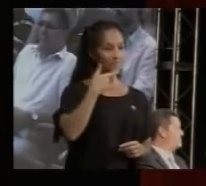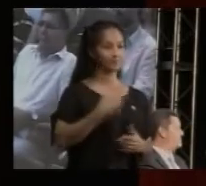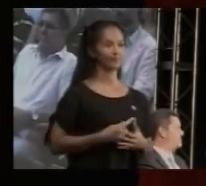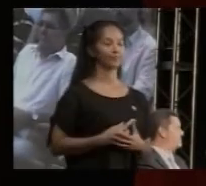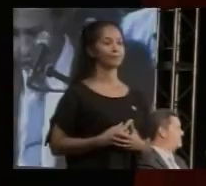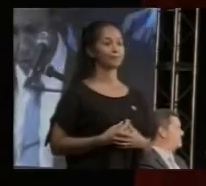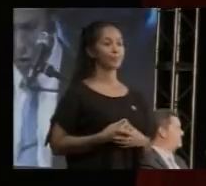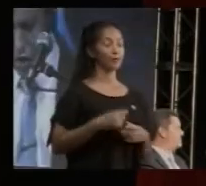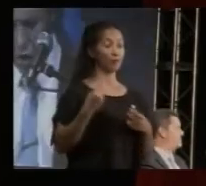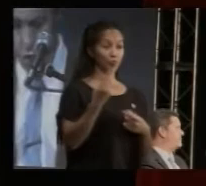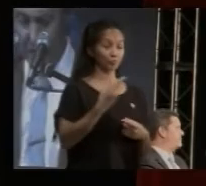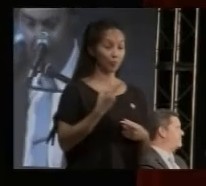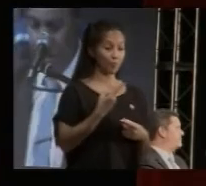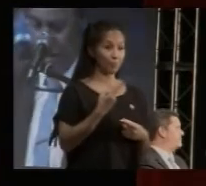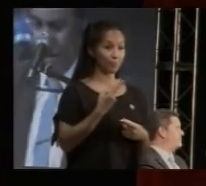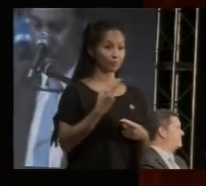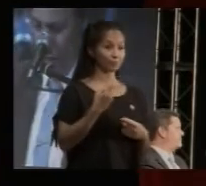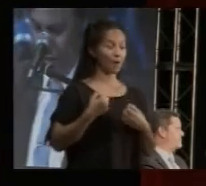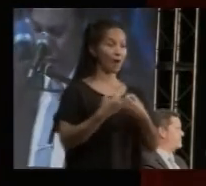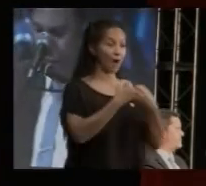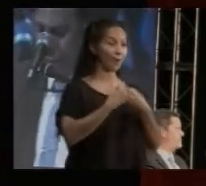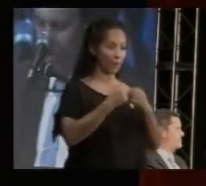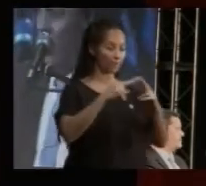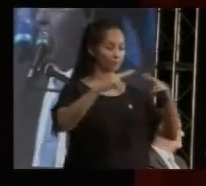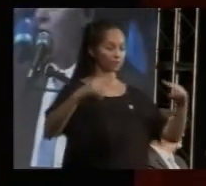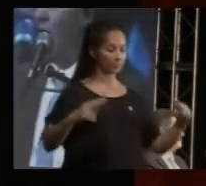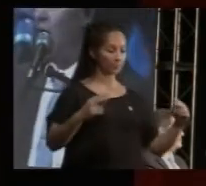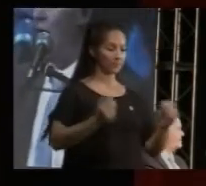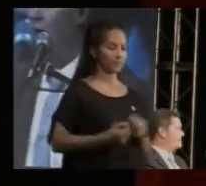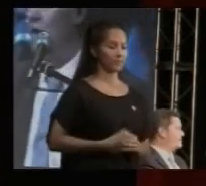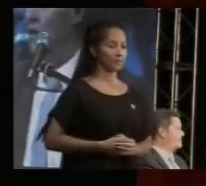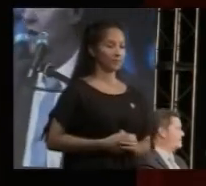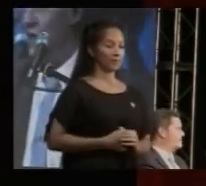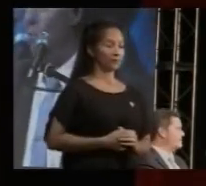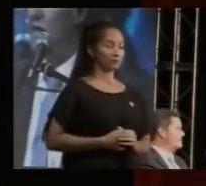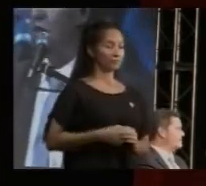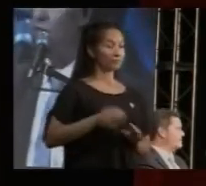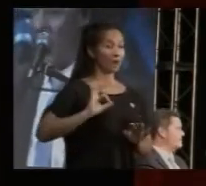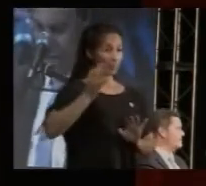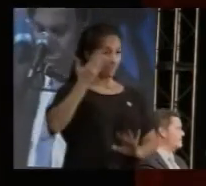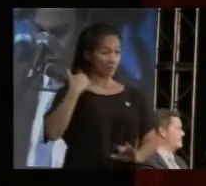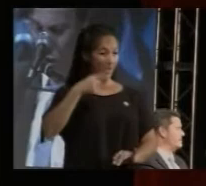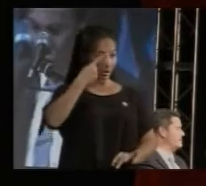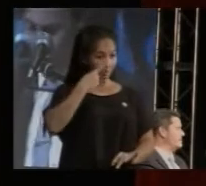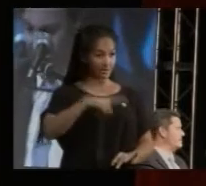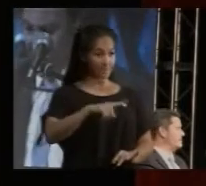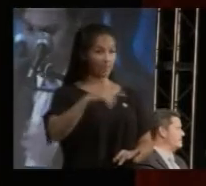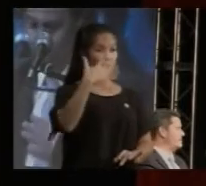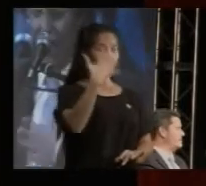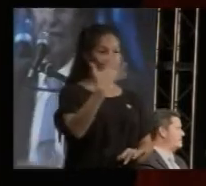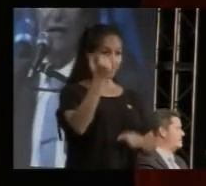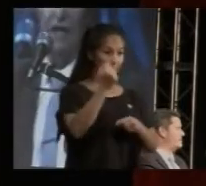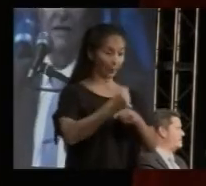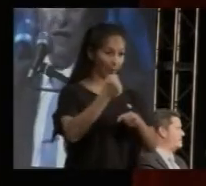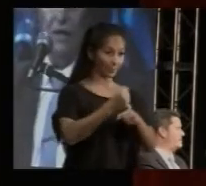ha estado de acuerdo con esta cabecera del puente. En el año pasado finalizamos cinco obras viales